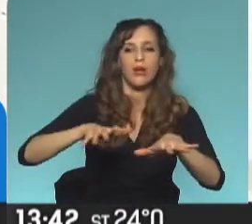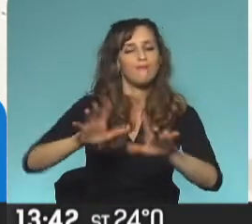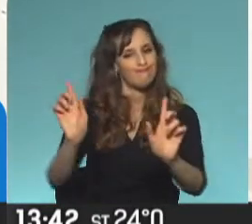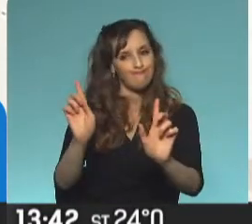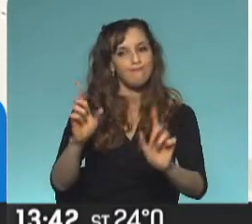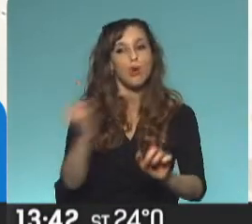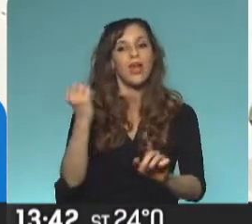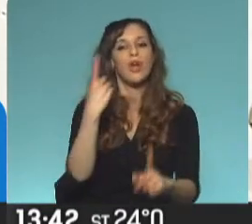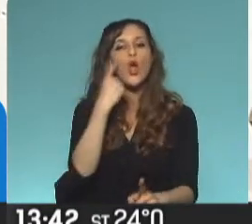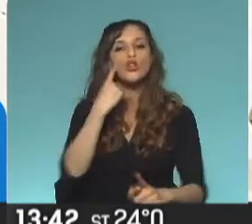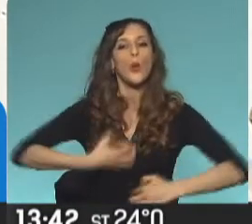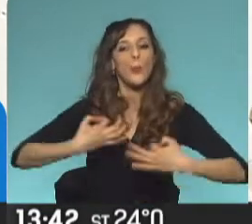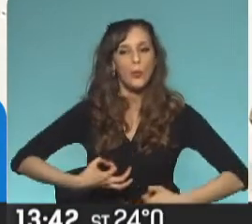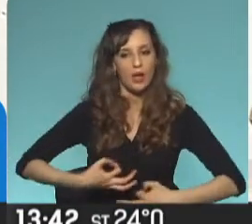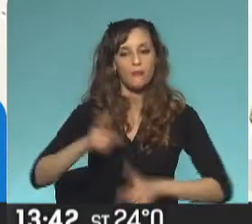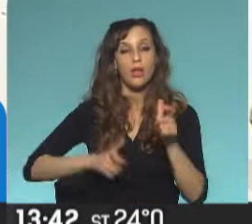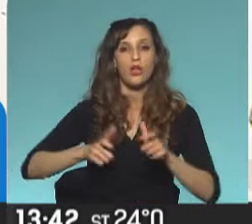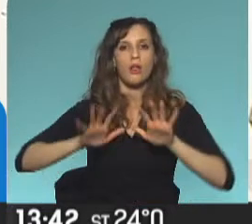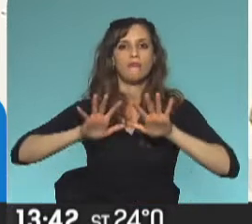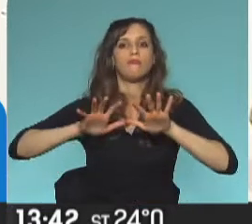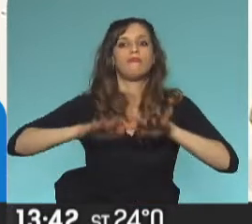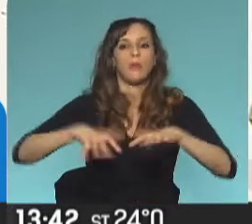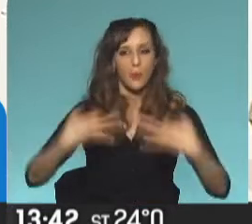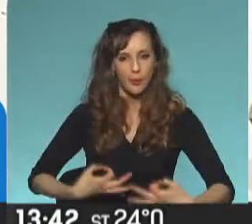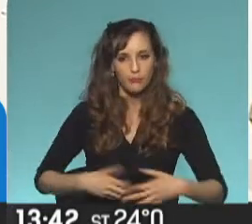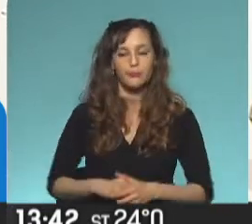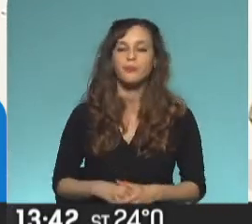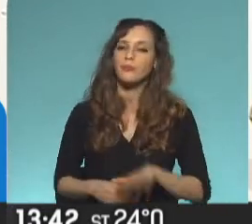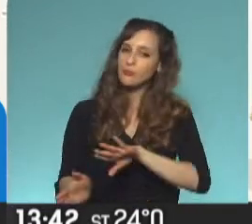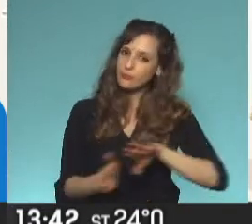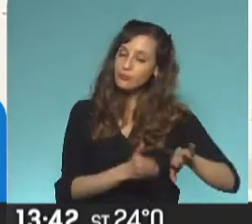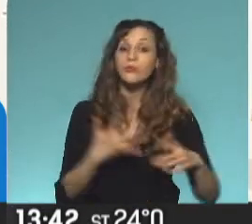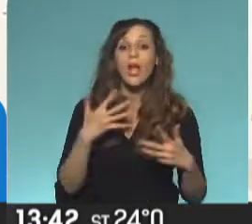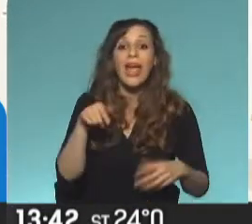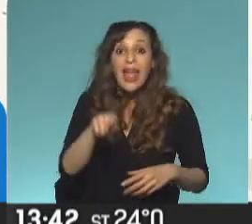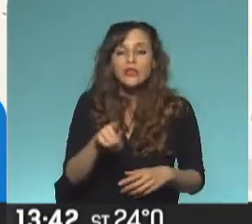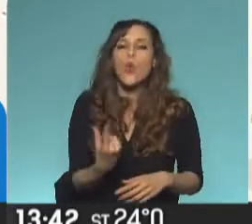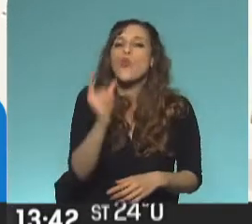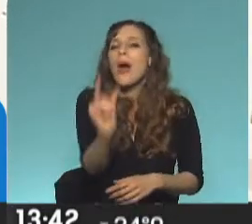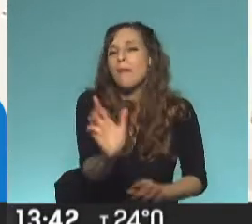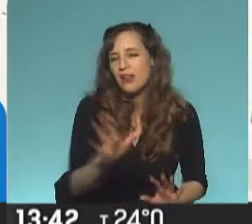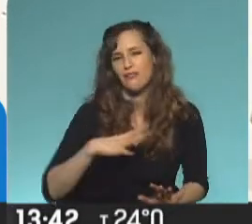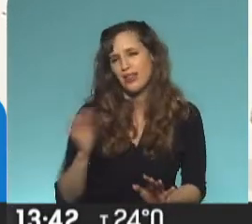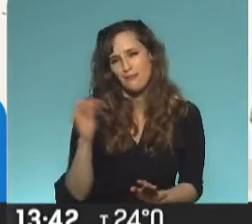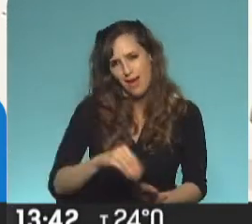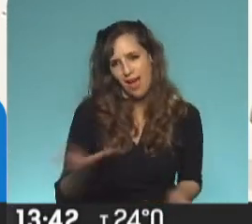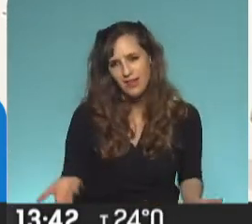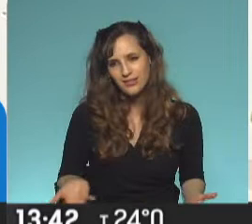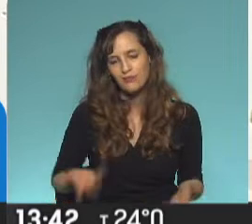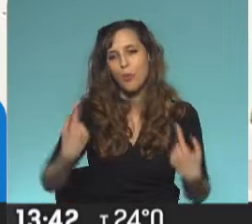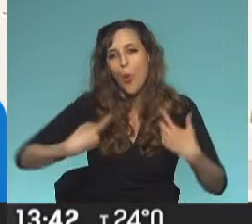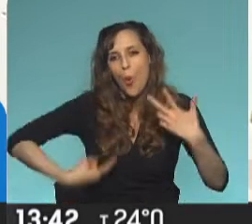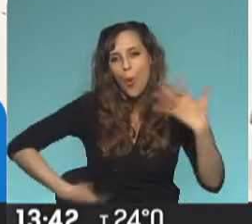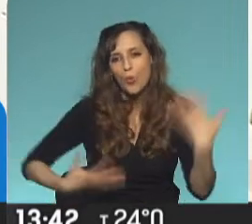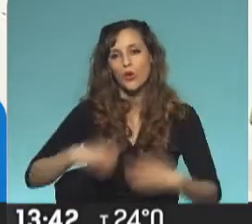desempeño de las de las actividades obviamente esto es una parte nada más de las muchísimas cosas que hicieron